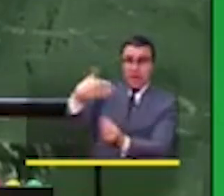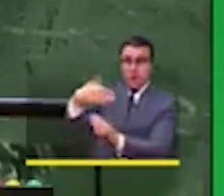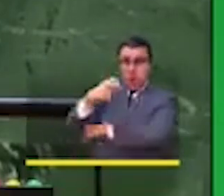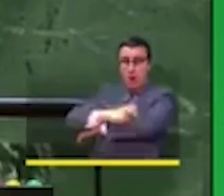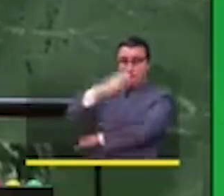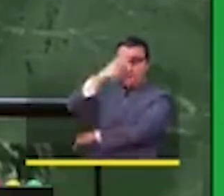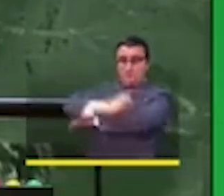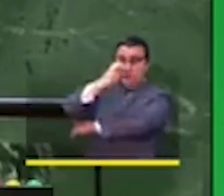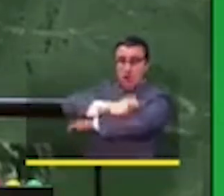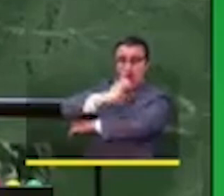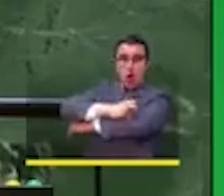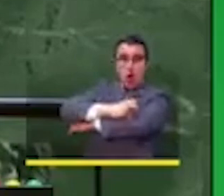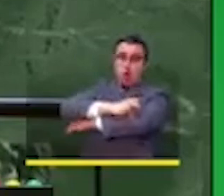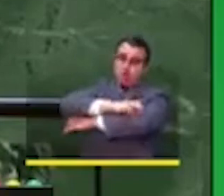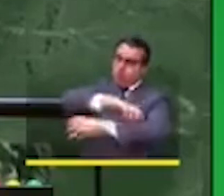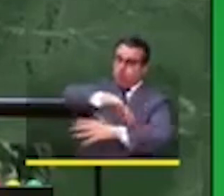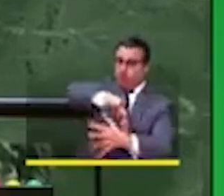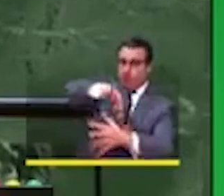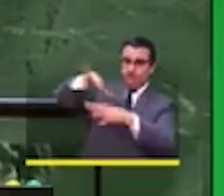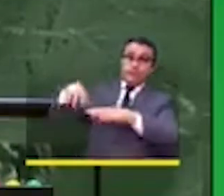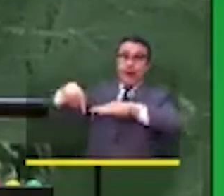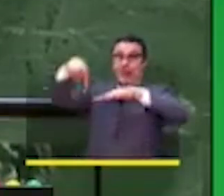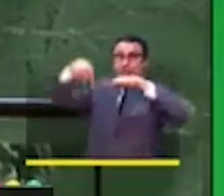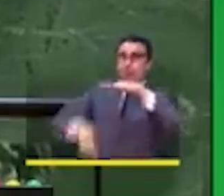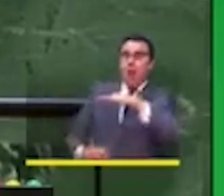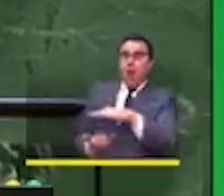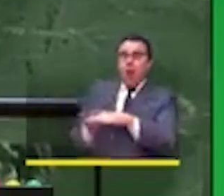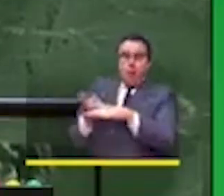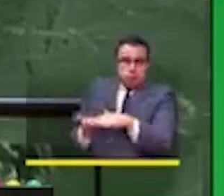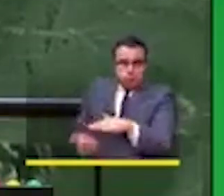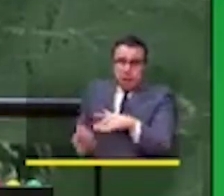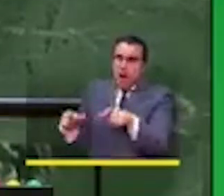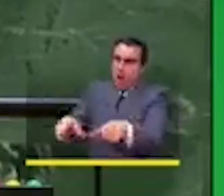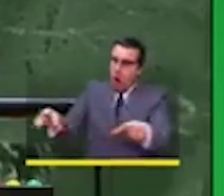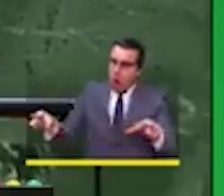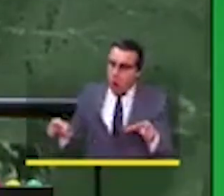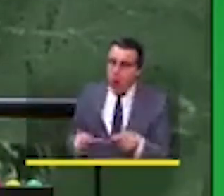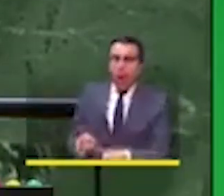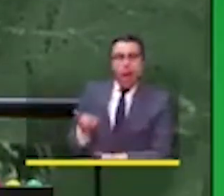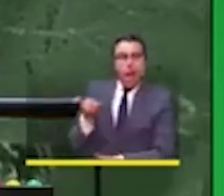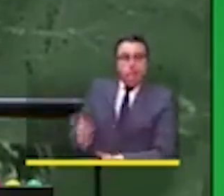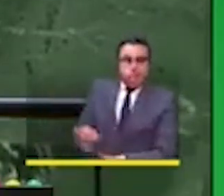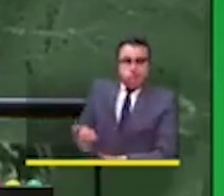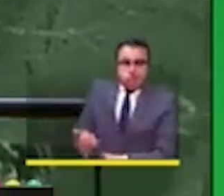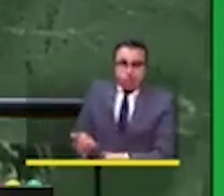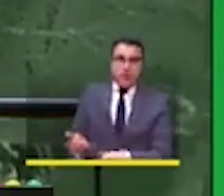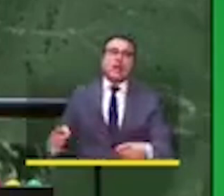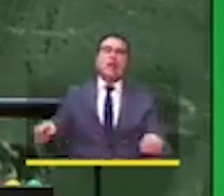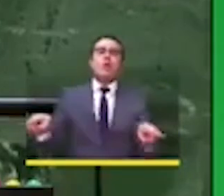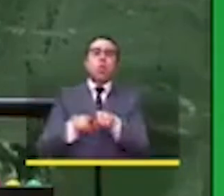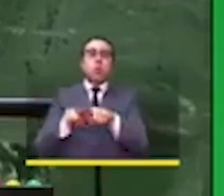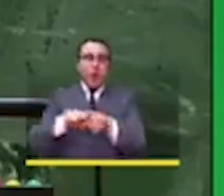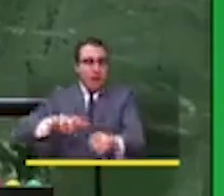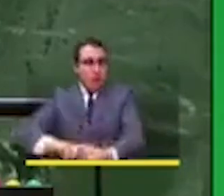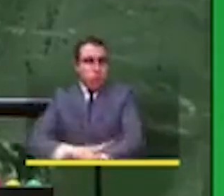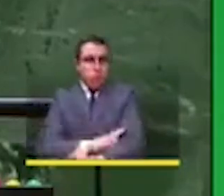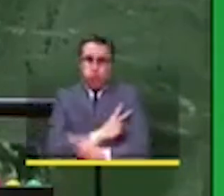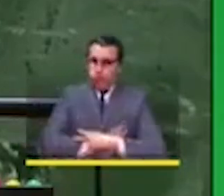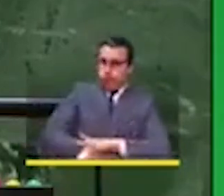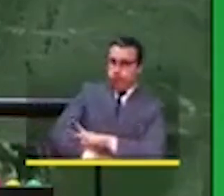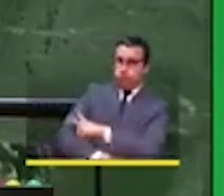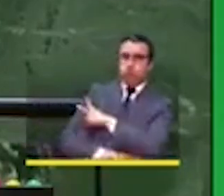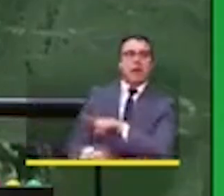el petróleo debajo de la tierra, en sus lugares que son las verdaderas venas de la tierra, como